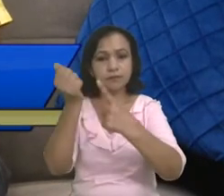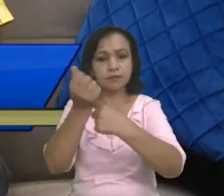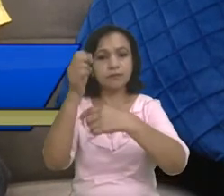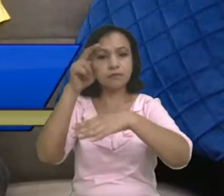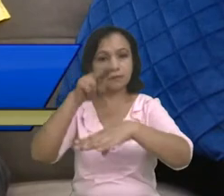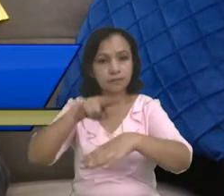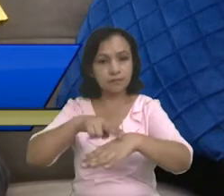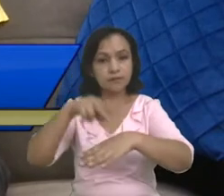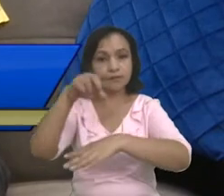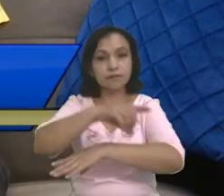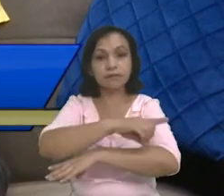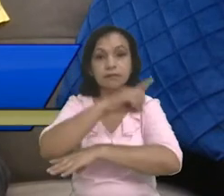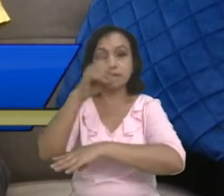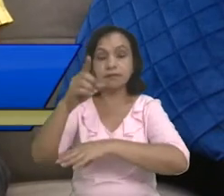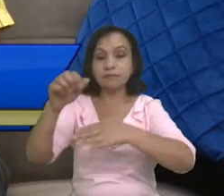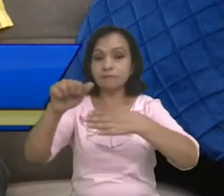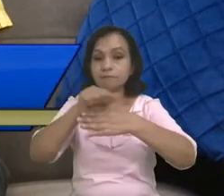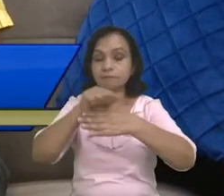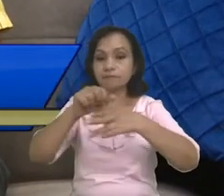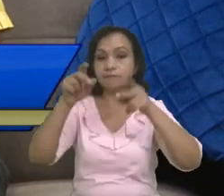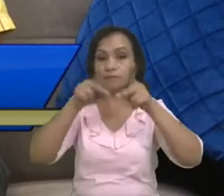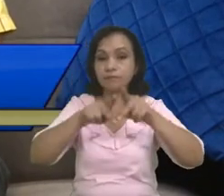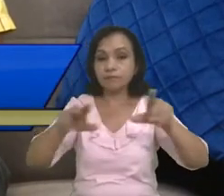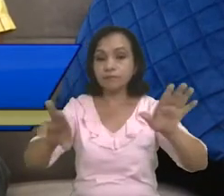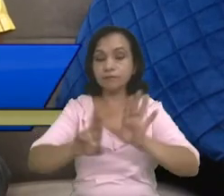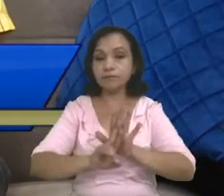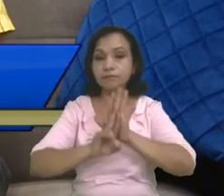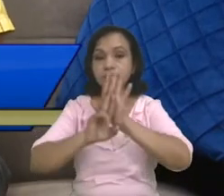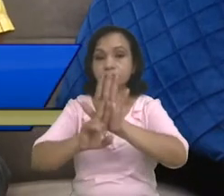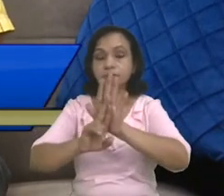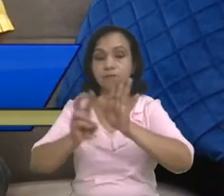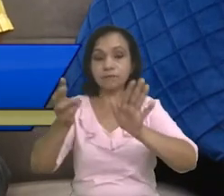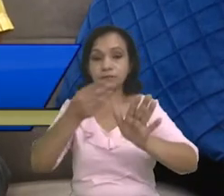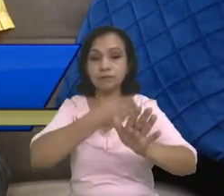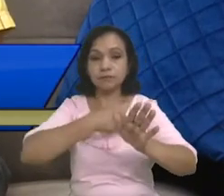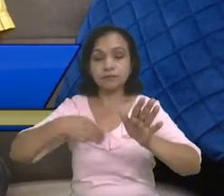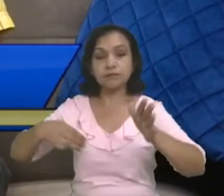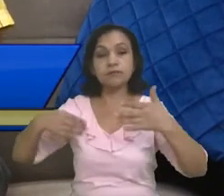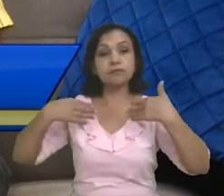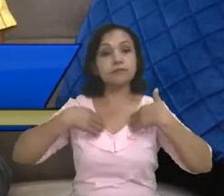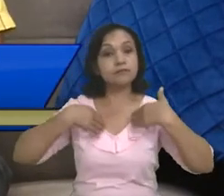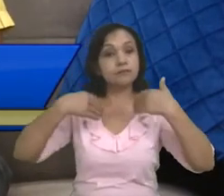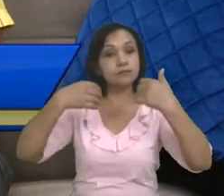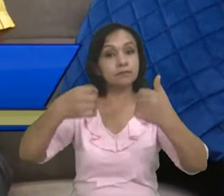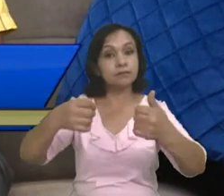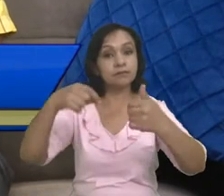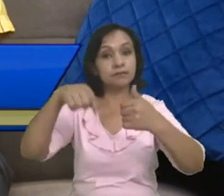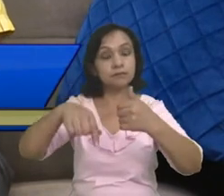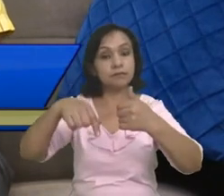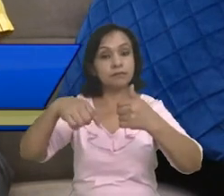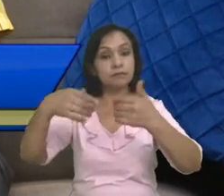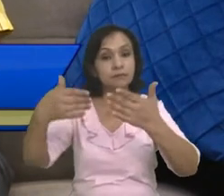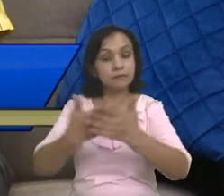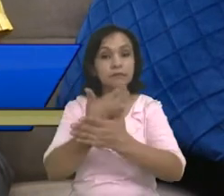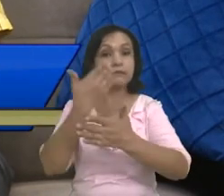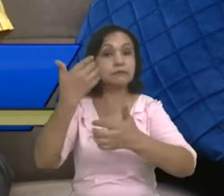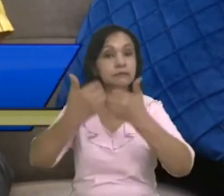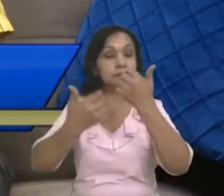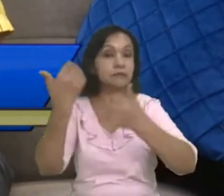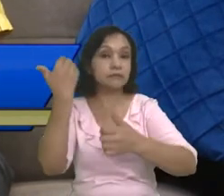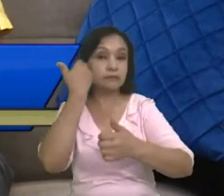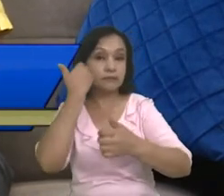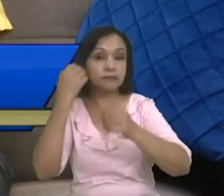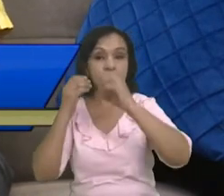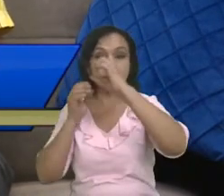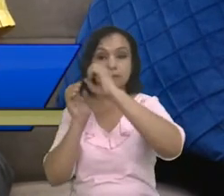conocemos el plan de preparación y respuesta del sistema nicaragüense de salud ante precisamente esta amenaza que es